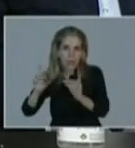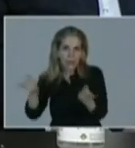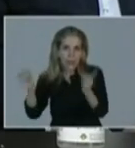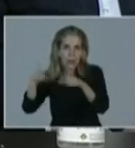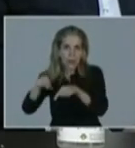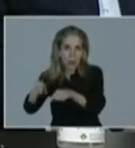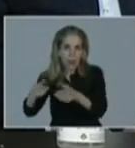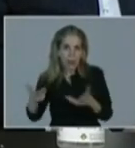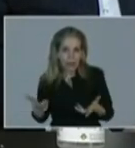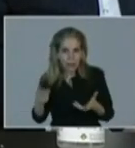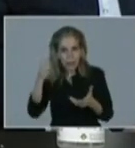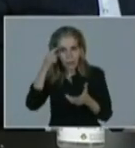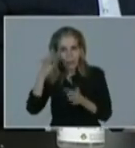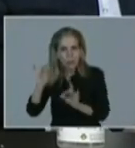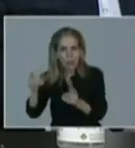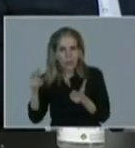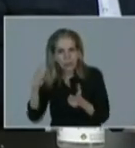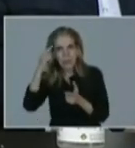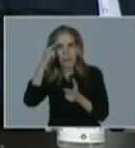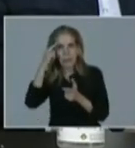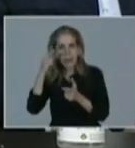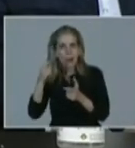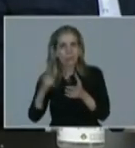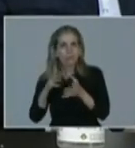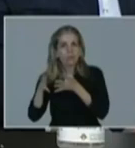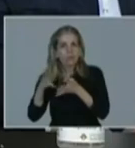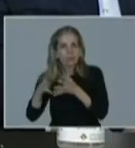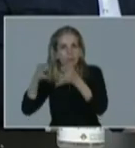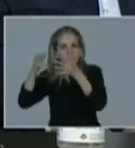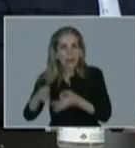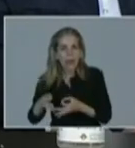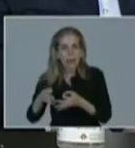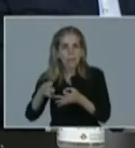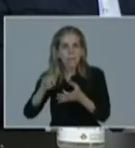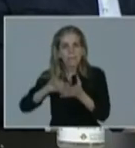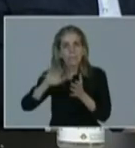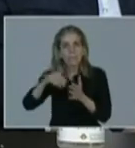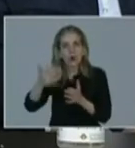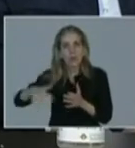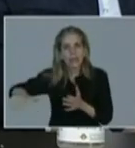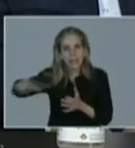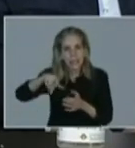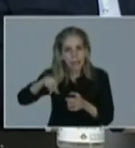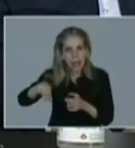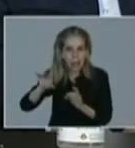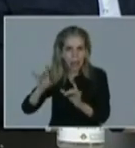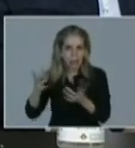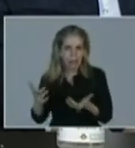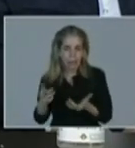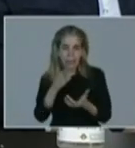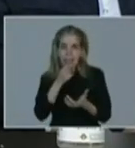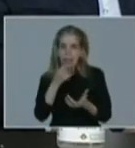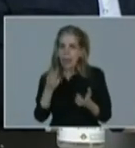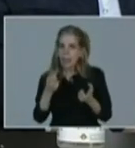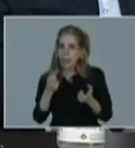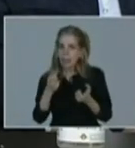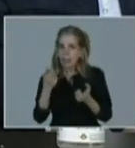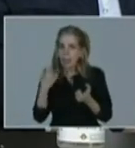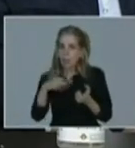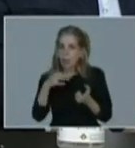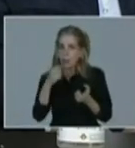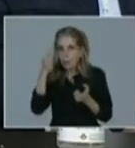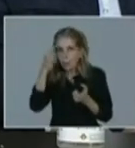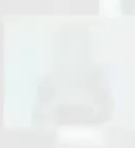productores no pueden cruzar. Se habla la familia por un montículo de tierra, de un lado y del otro. En otras